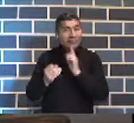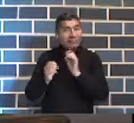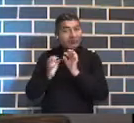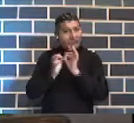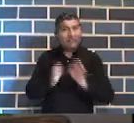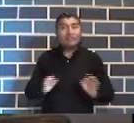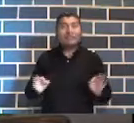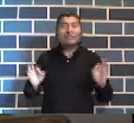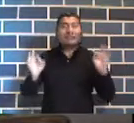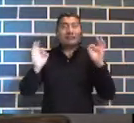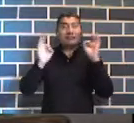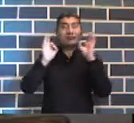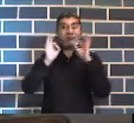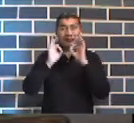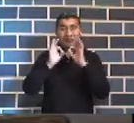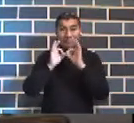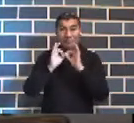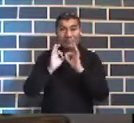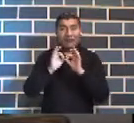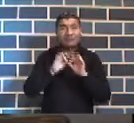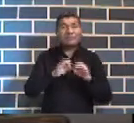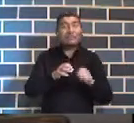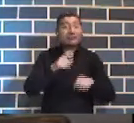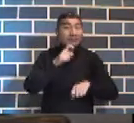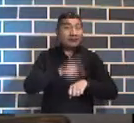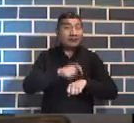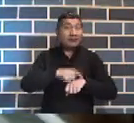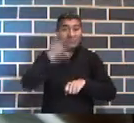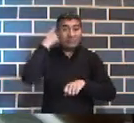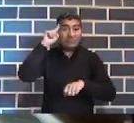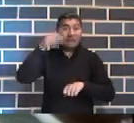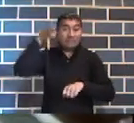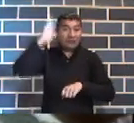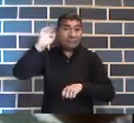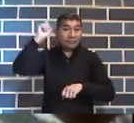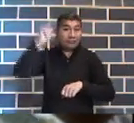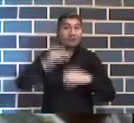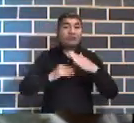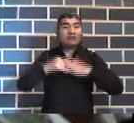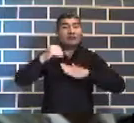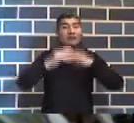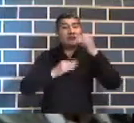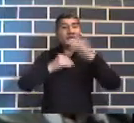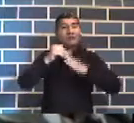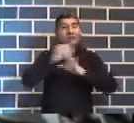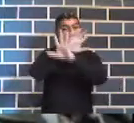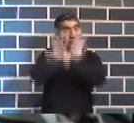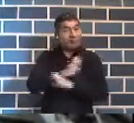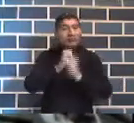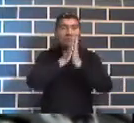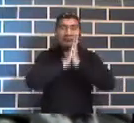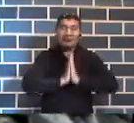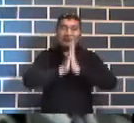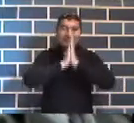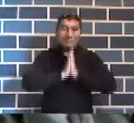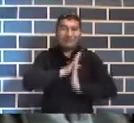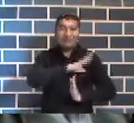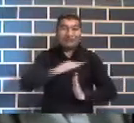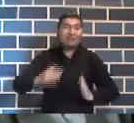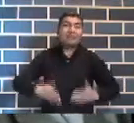importante además de darnos tiempo para dios construir los hábitos de oración y vida